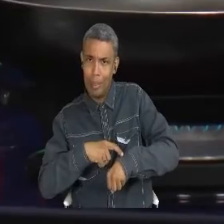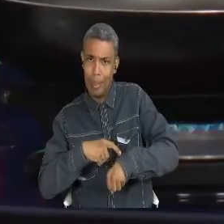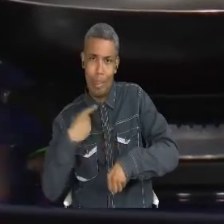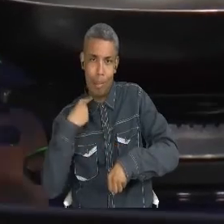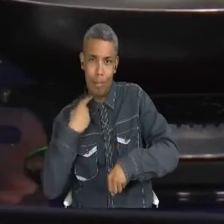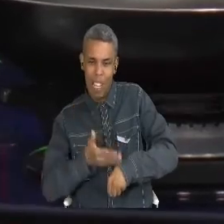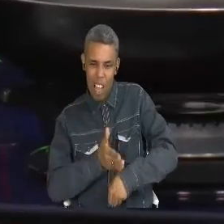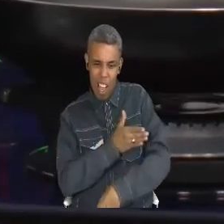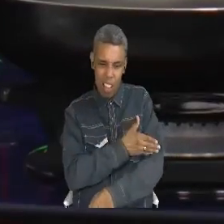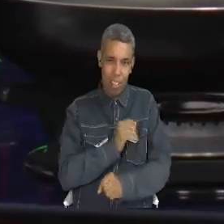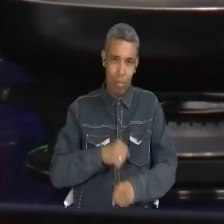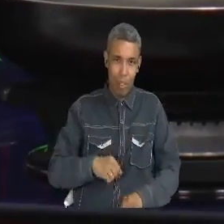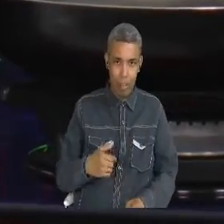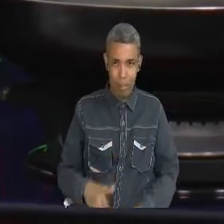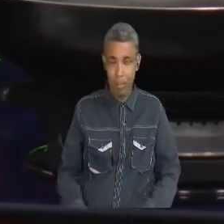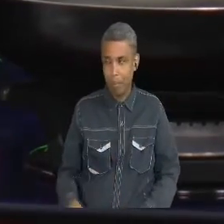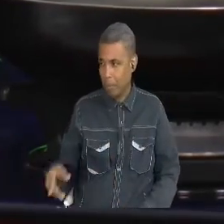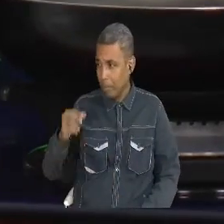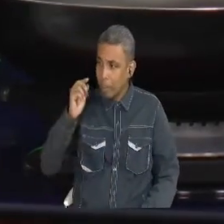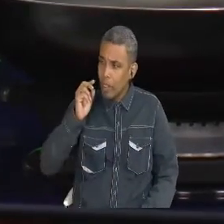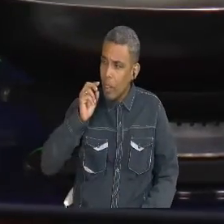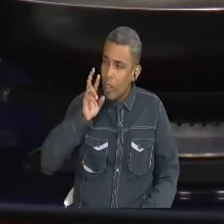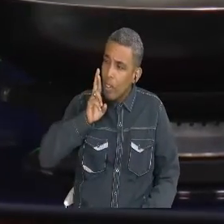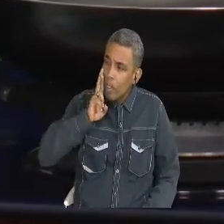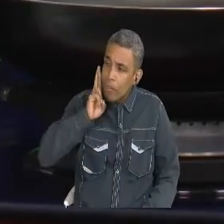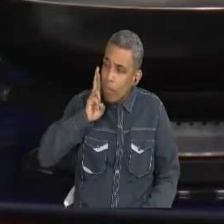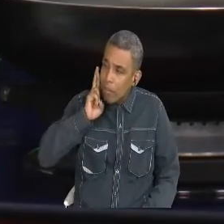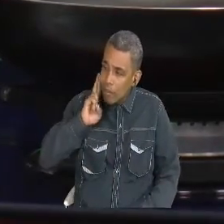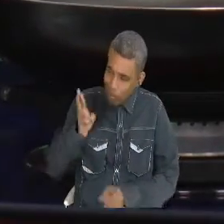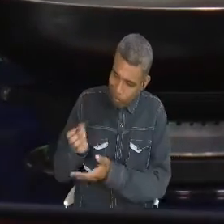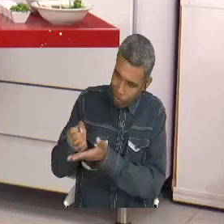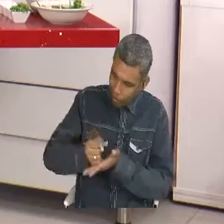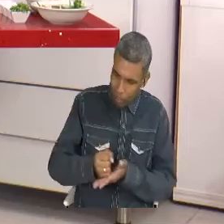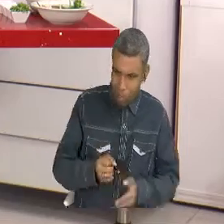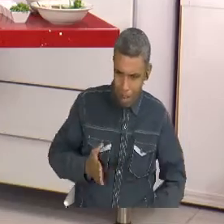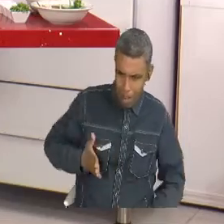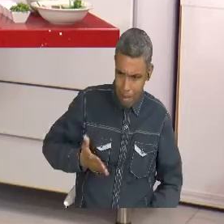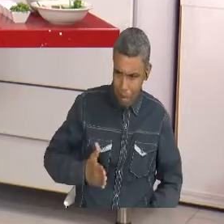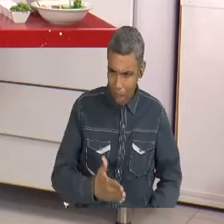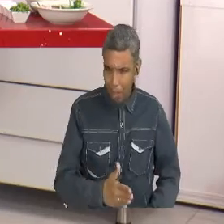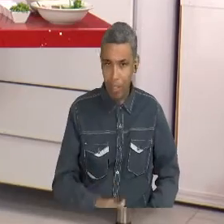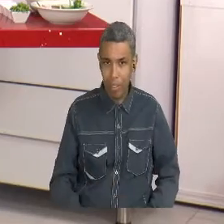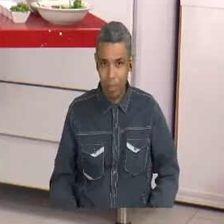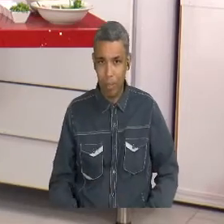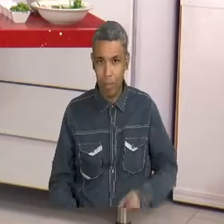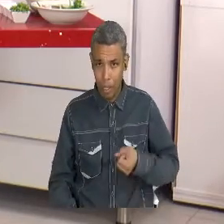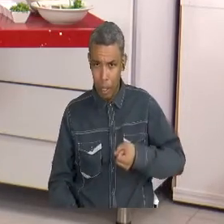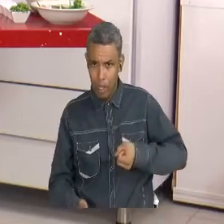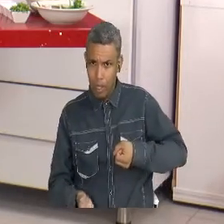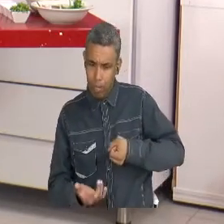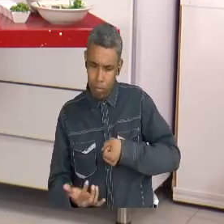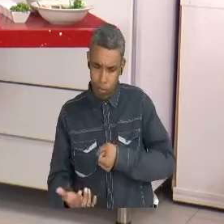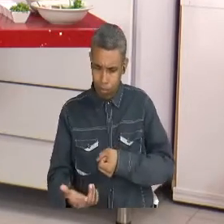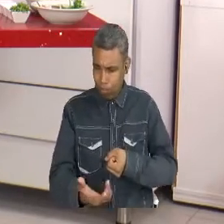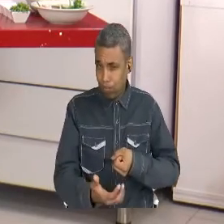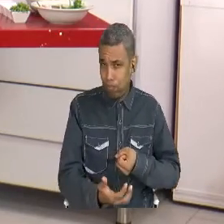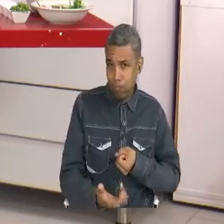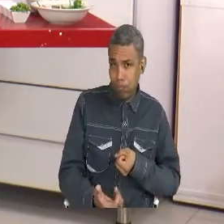preparaciones al mismo tiempo. Si quieres, Rochi, me colaboras, como siempre, sí, con el salmón, lo ponemos acá a sellar. Ahí ya está